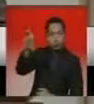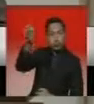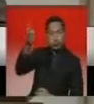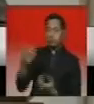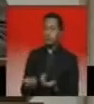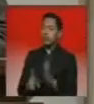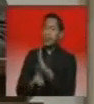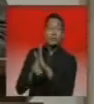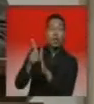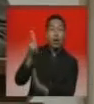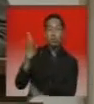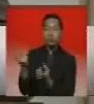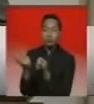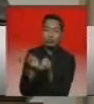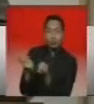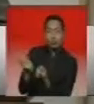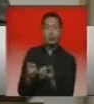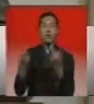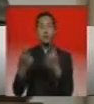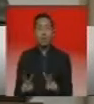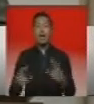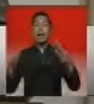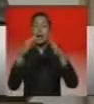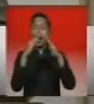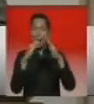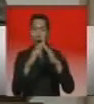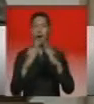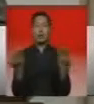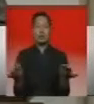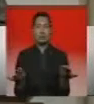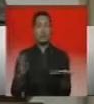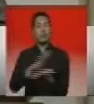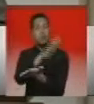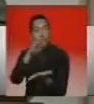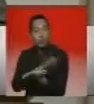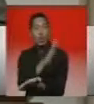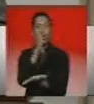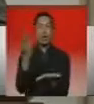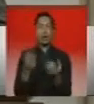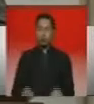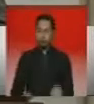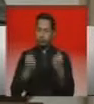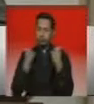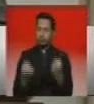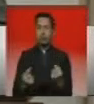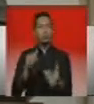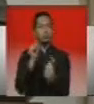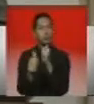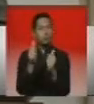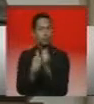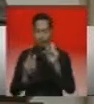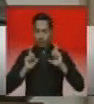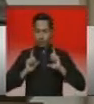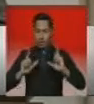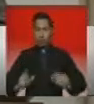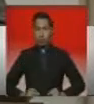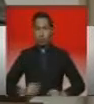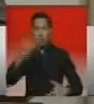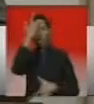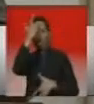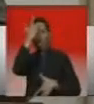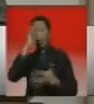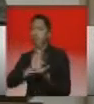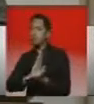niñas, hablamos de consejería en los hogares y en unidades operativas de salud para prevenir enfermedades,